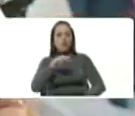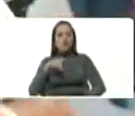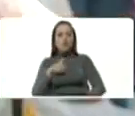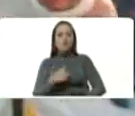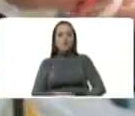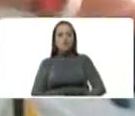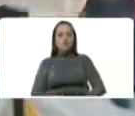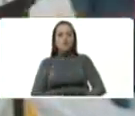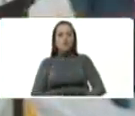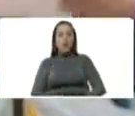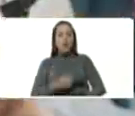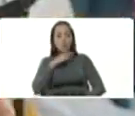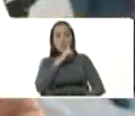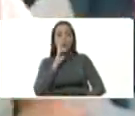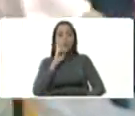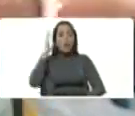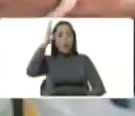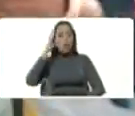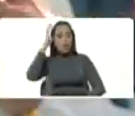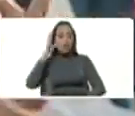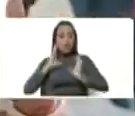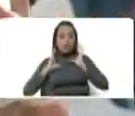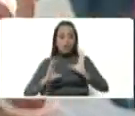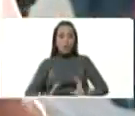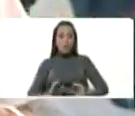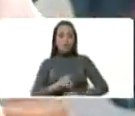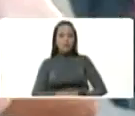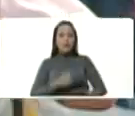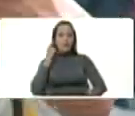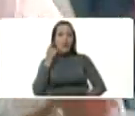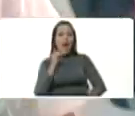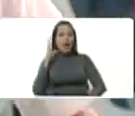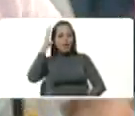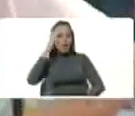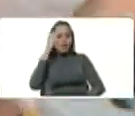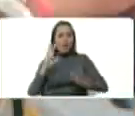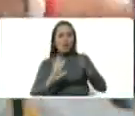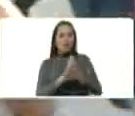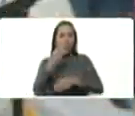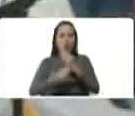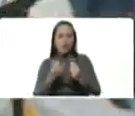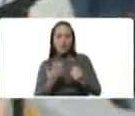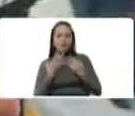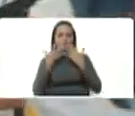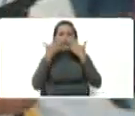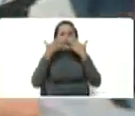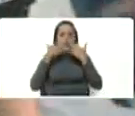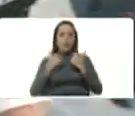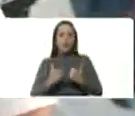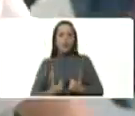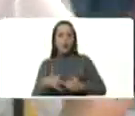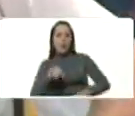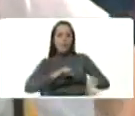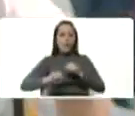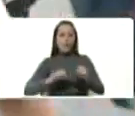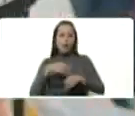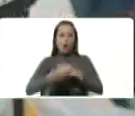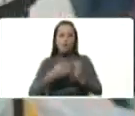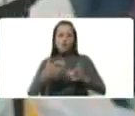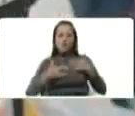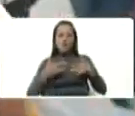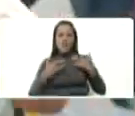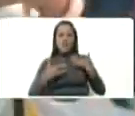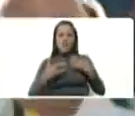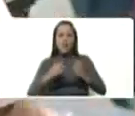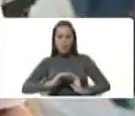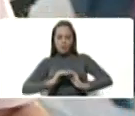corporal. Conciencia corporal. Corporal. Que la mujer toma conciencia de su respiración, de sus movimientos, de cómo siente la barriga, de qué puede